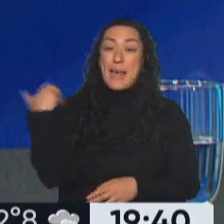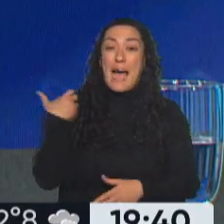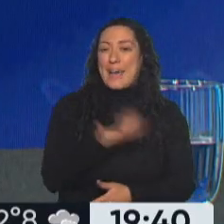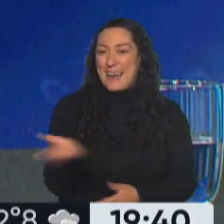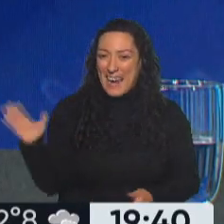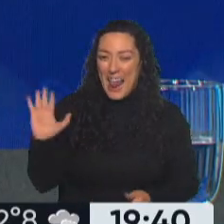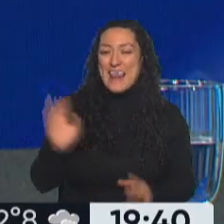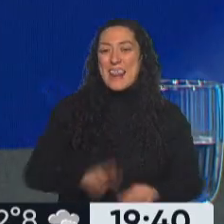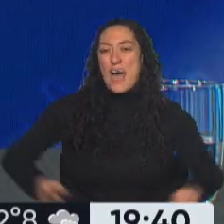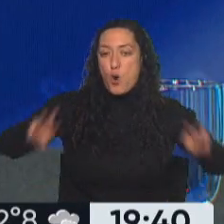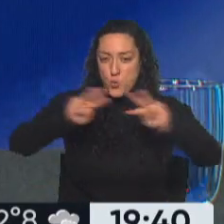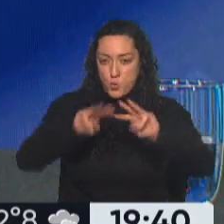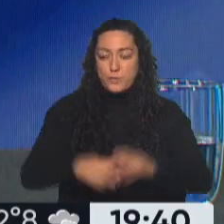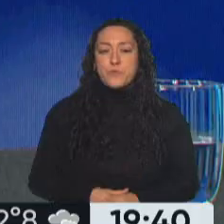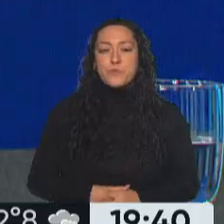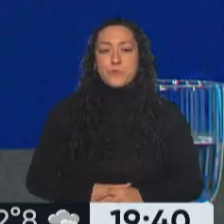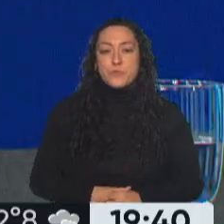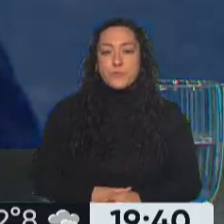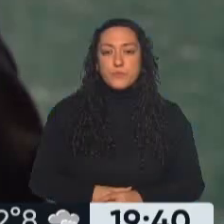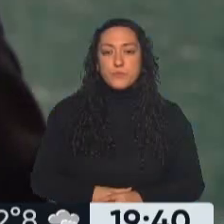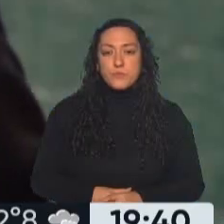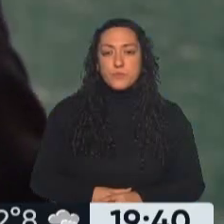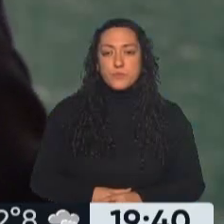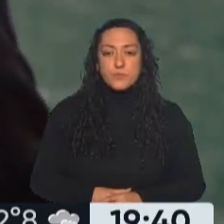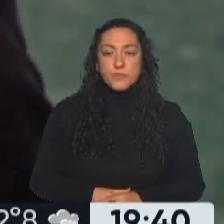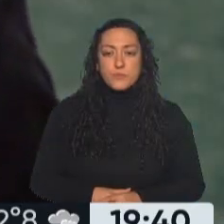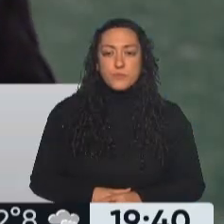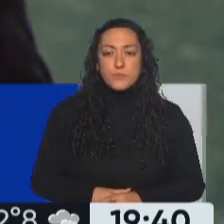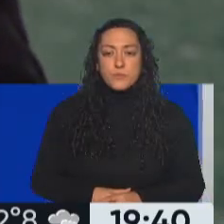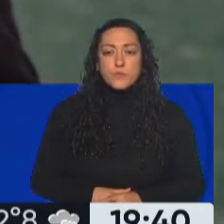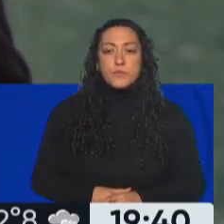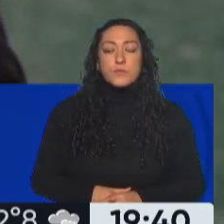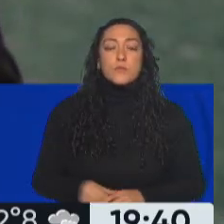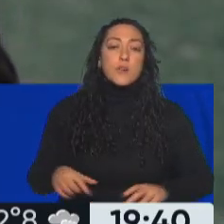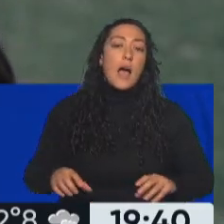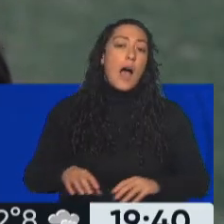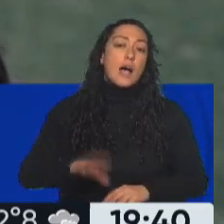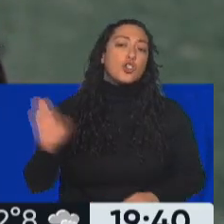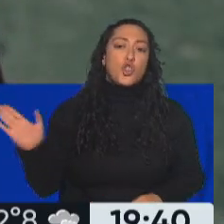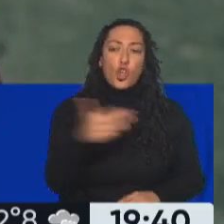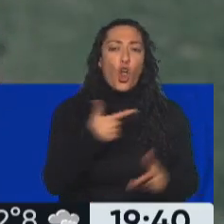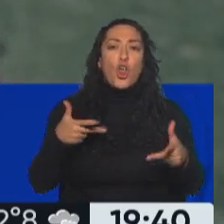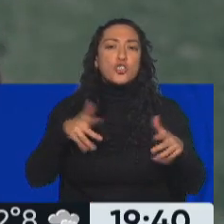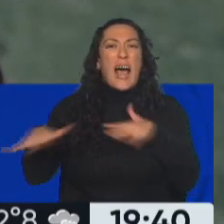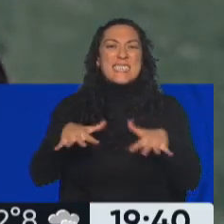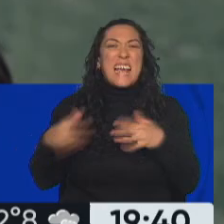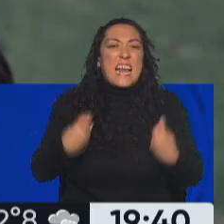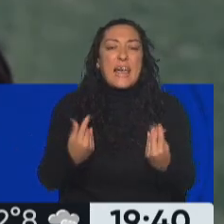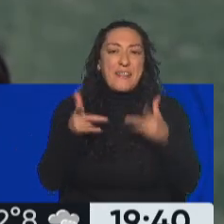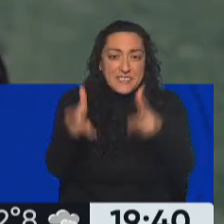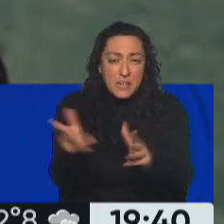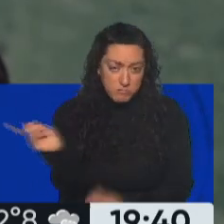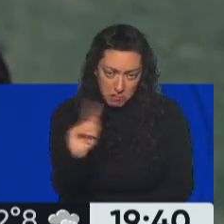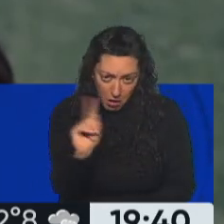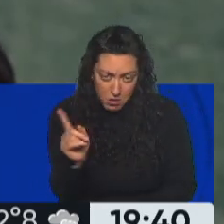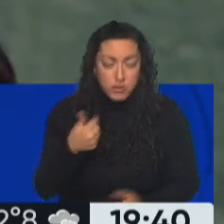de Naciones Unidas. Esto decía: no vengo aquí a decirle al mundo lo que tiene que hacer. Vengo aquí a decirle al mundo, por